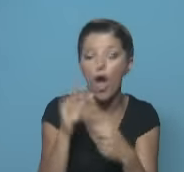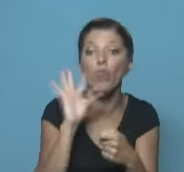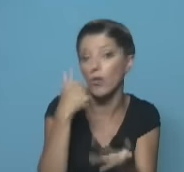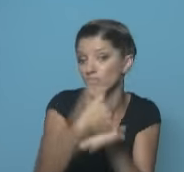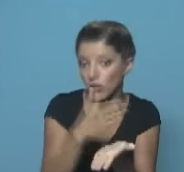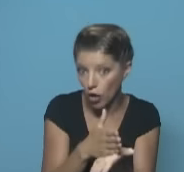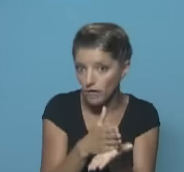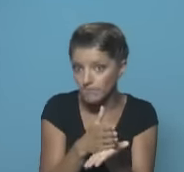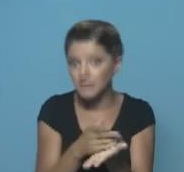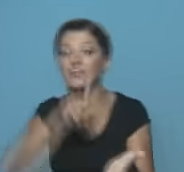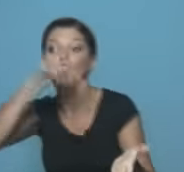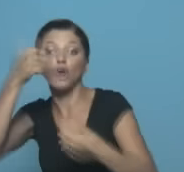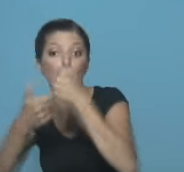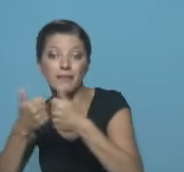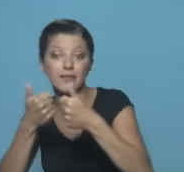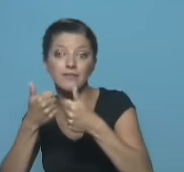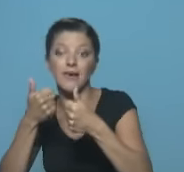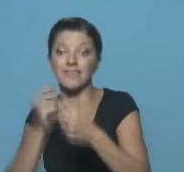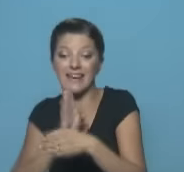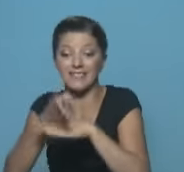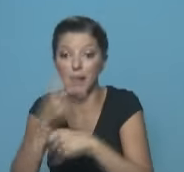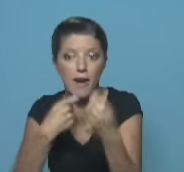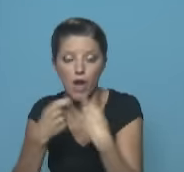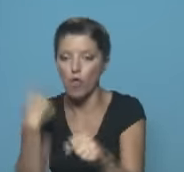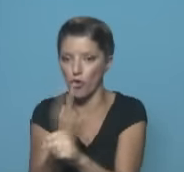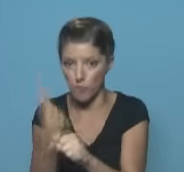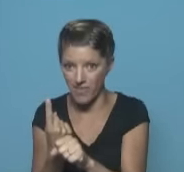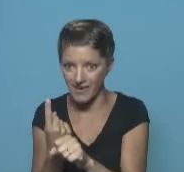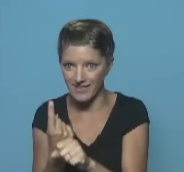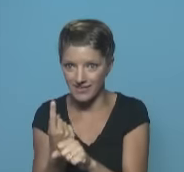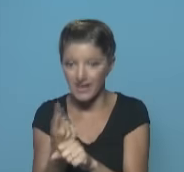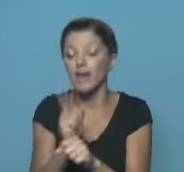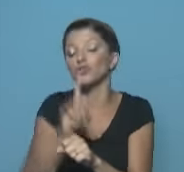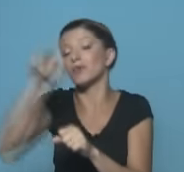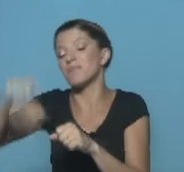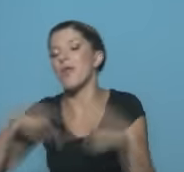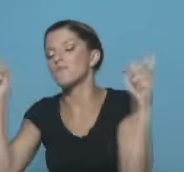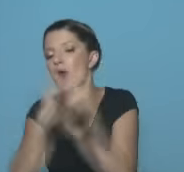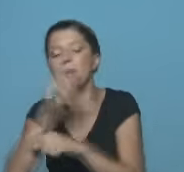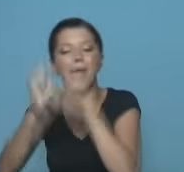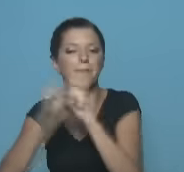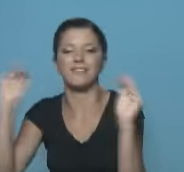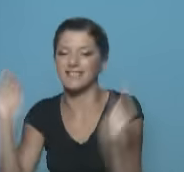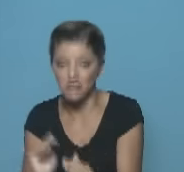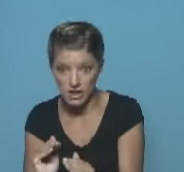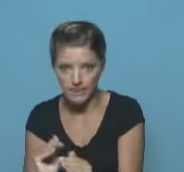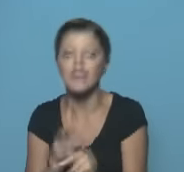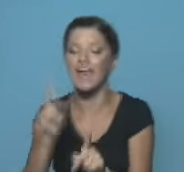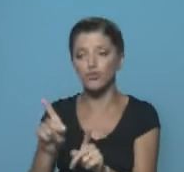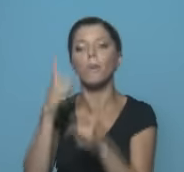no dejando entrar a nuevos competidores y de esa manera afecta negativamente a las pymes y negativamente a los